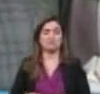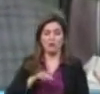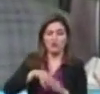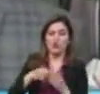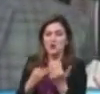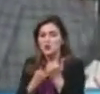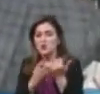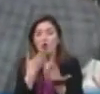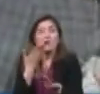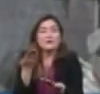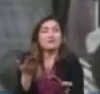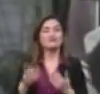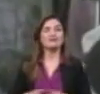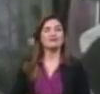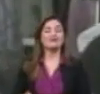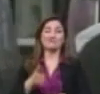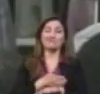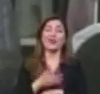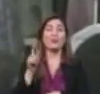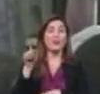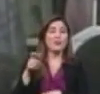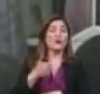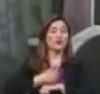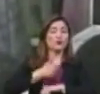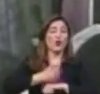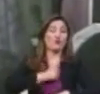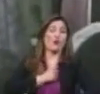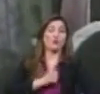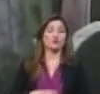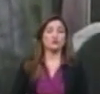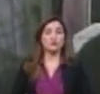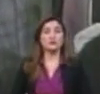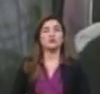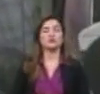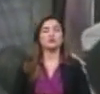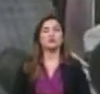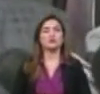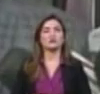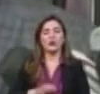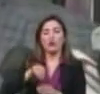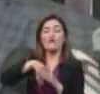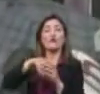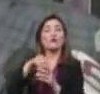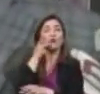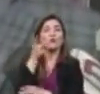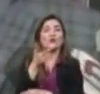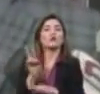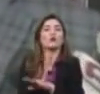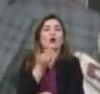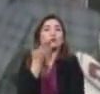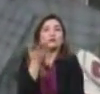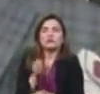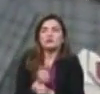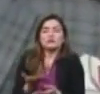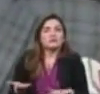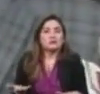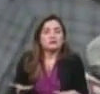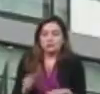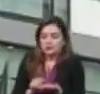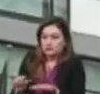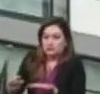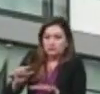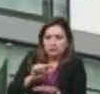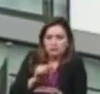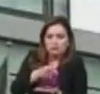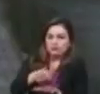sin un control de gestión. No solo cuánto se usó en recurso público, sino cómo lo hizo, cuál es su destino.